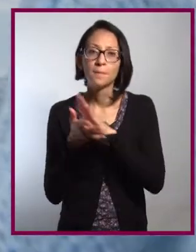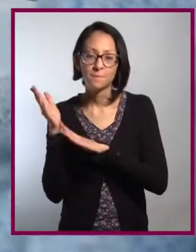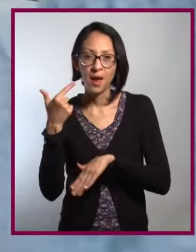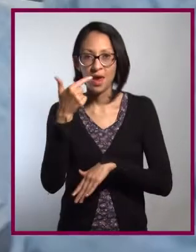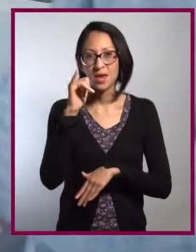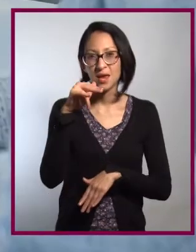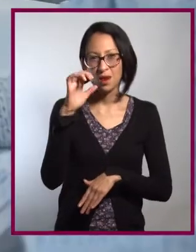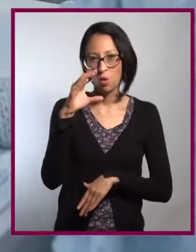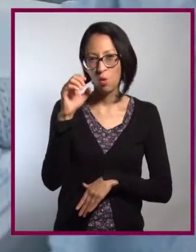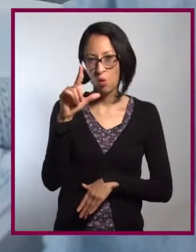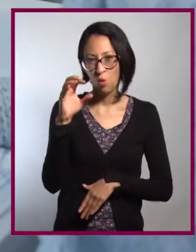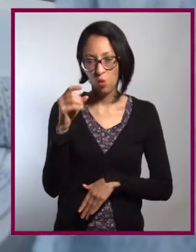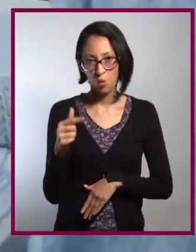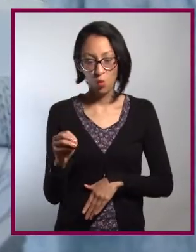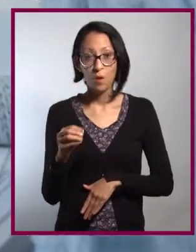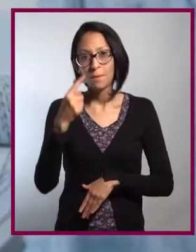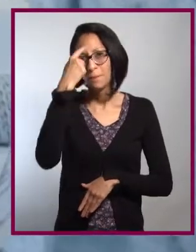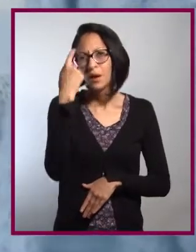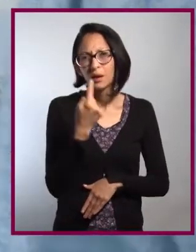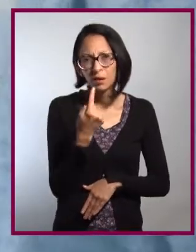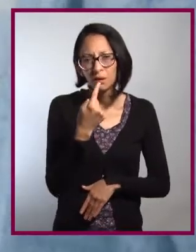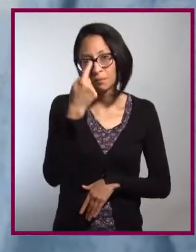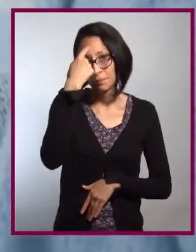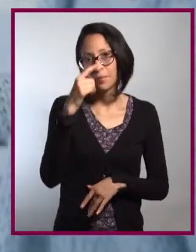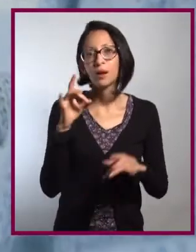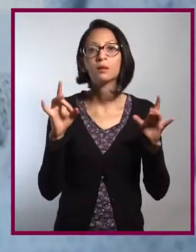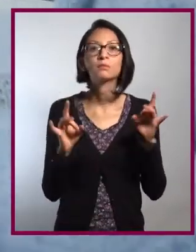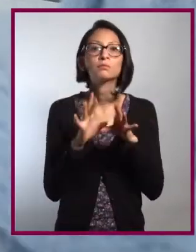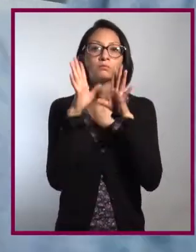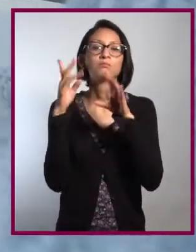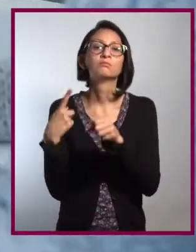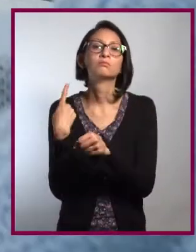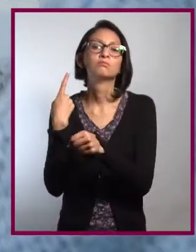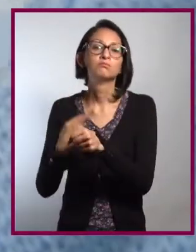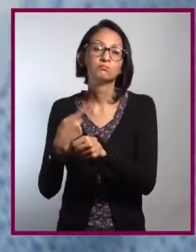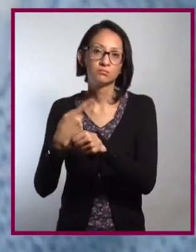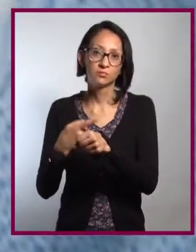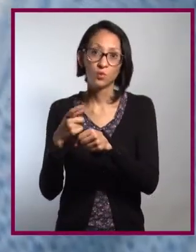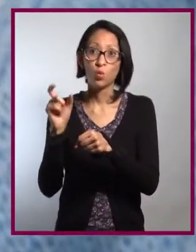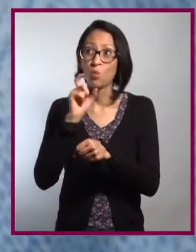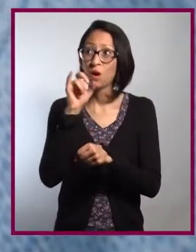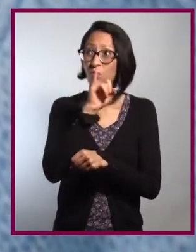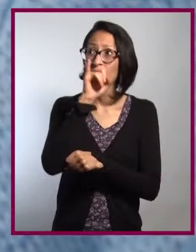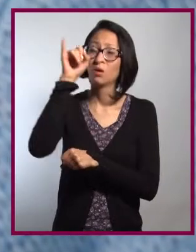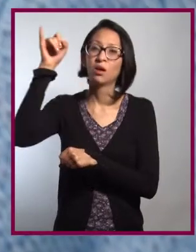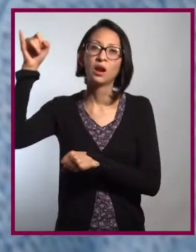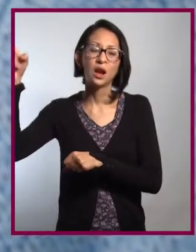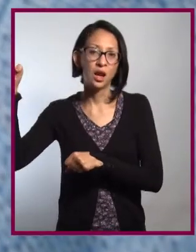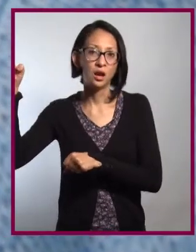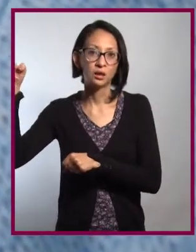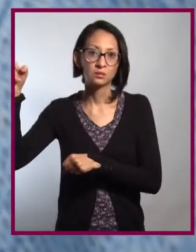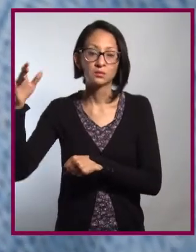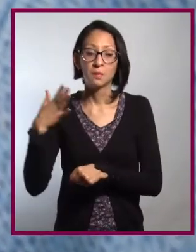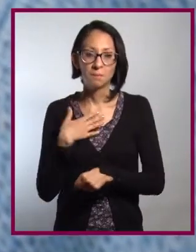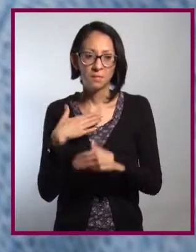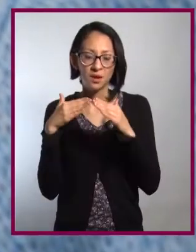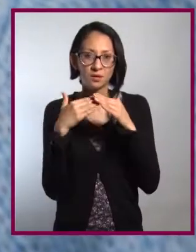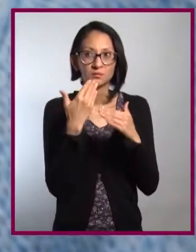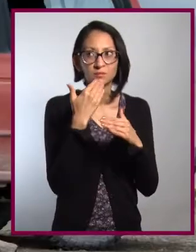Esto con el fin de reducir los riesgos de sufrir alguna enfermedad estando lejos de la seguridad de la propia casa y